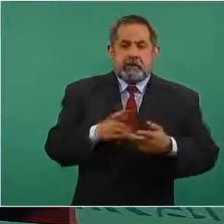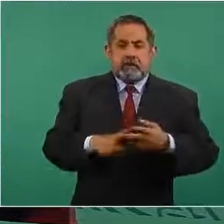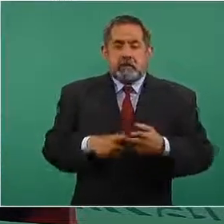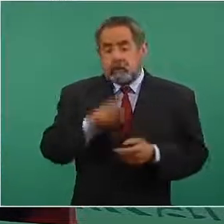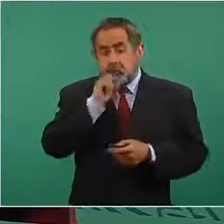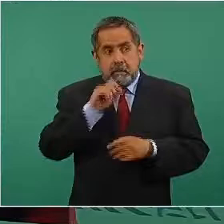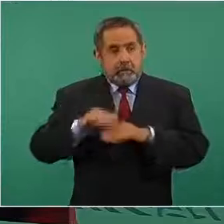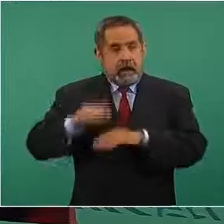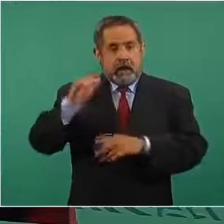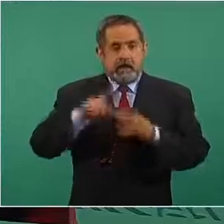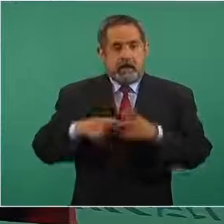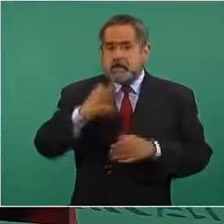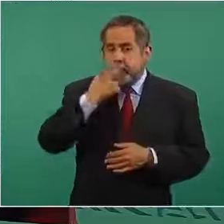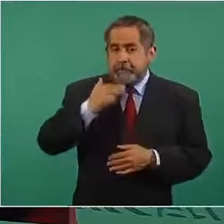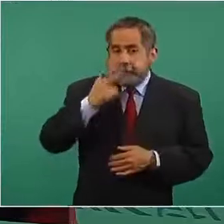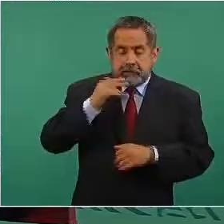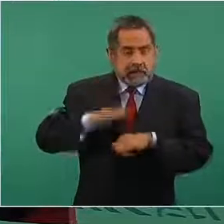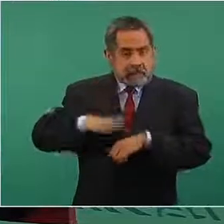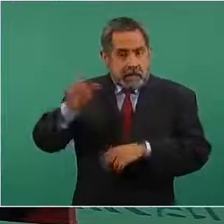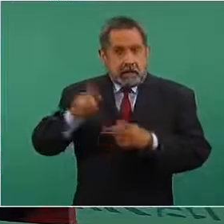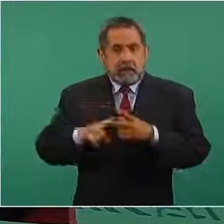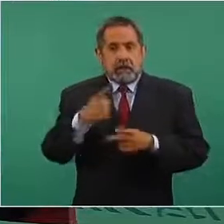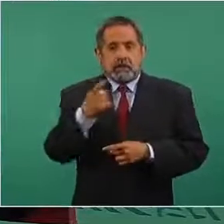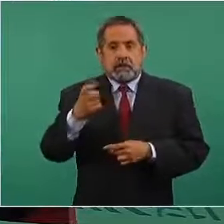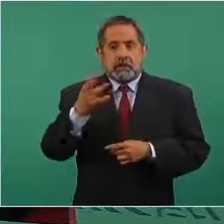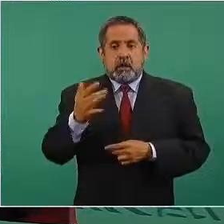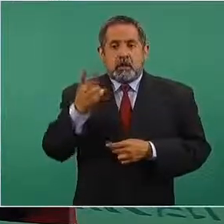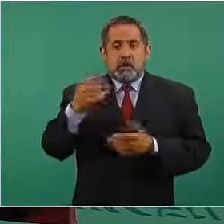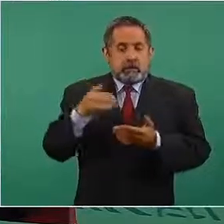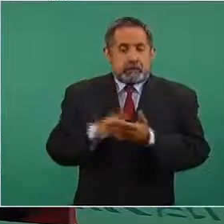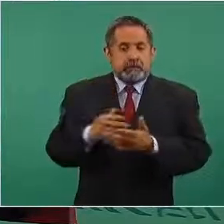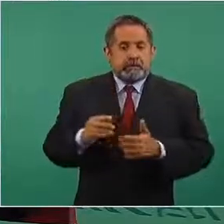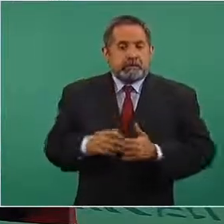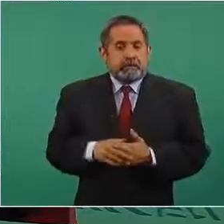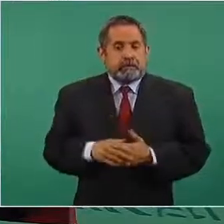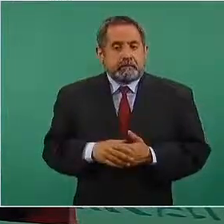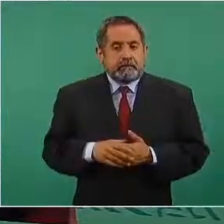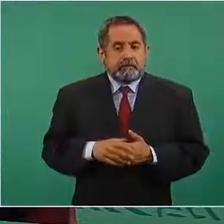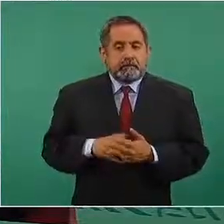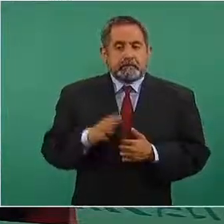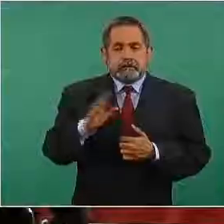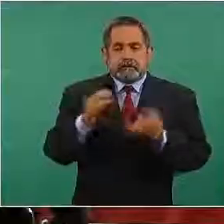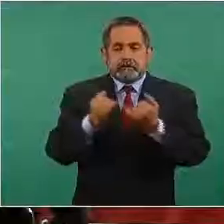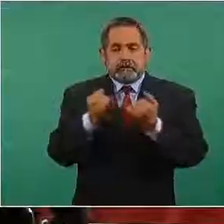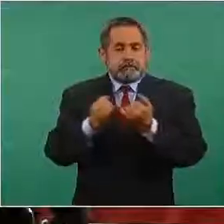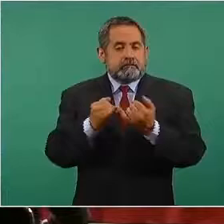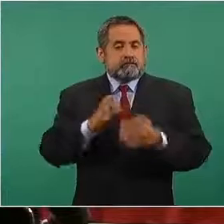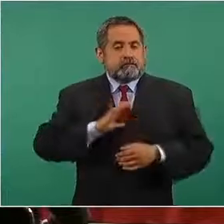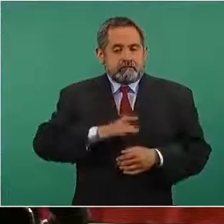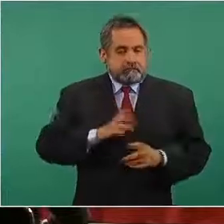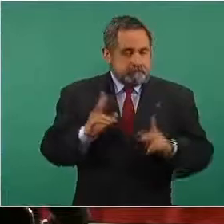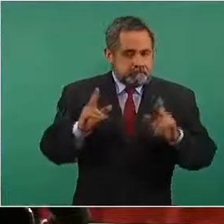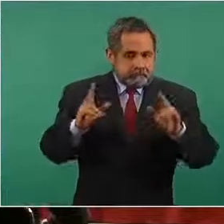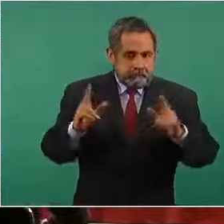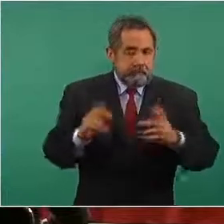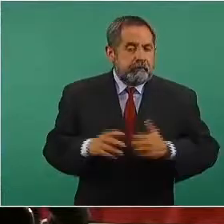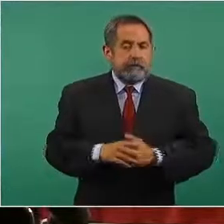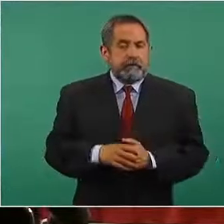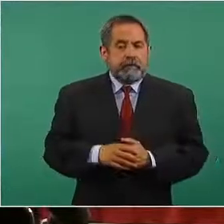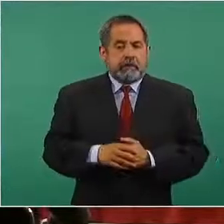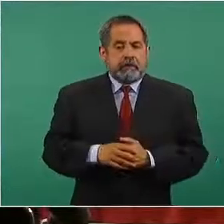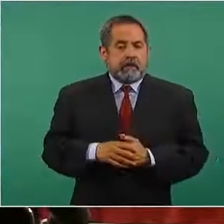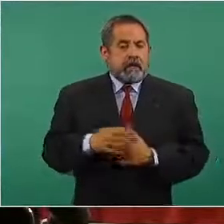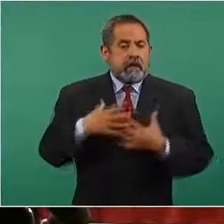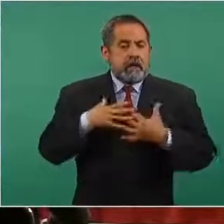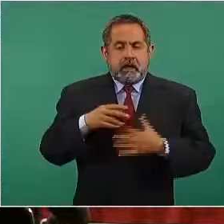un incremento en diabetes a 152,000, números muy parecidos en cáncer, poco